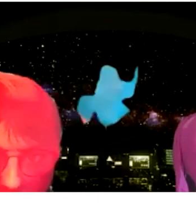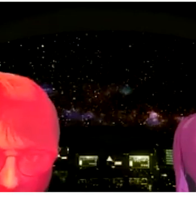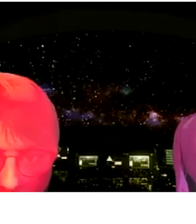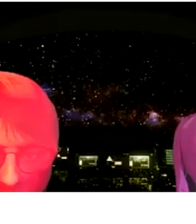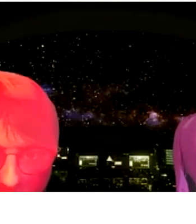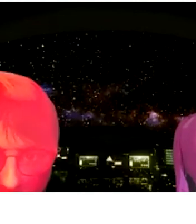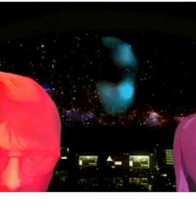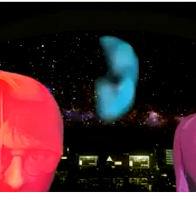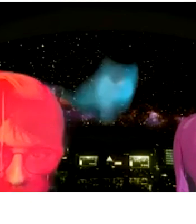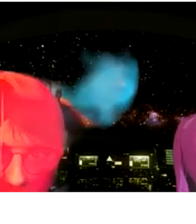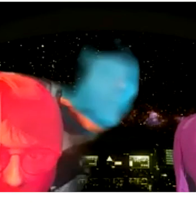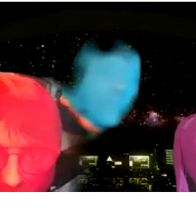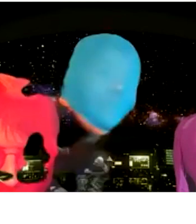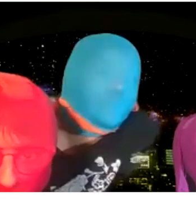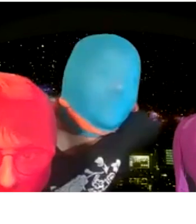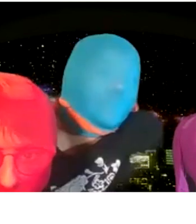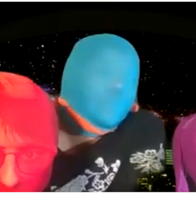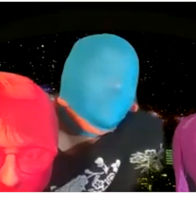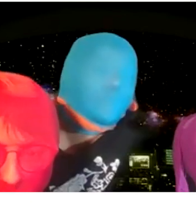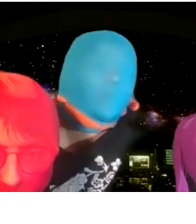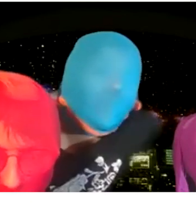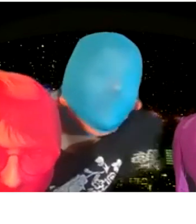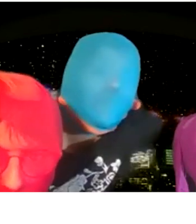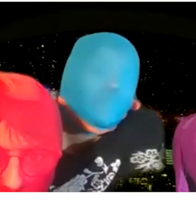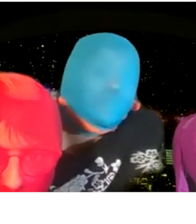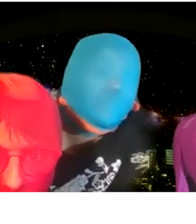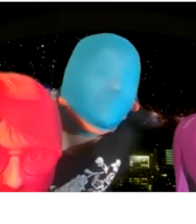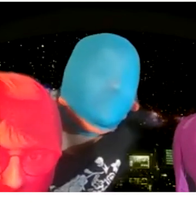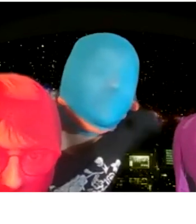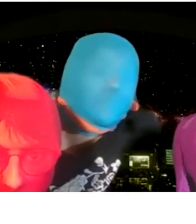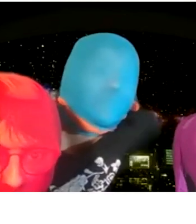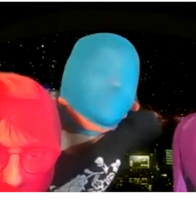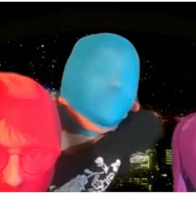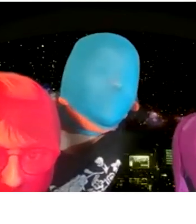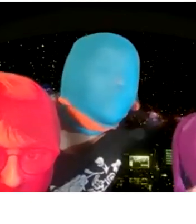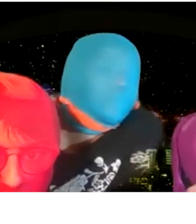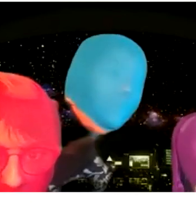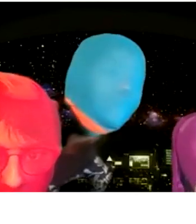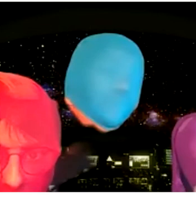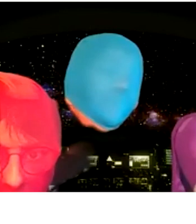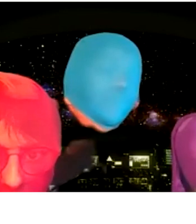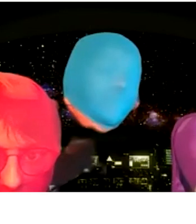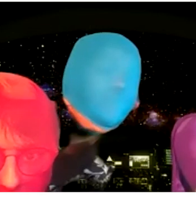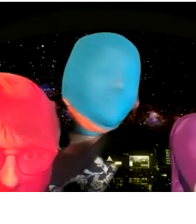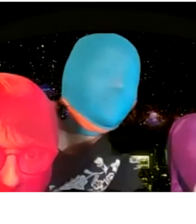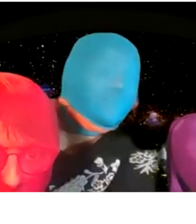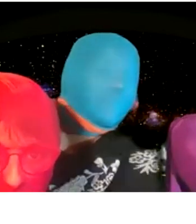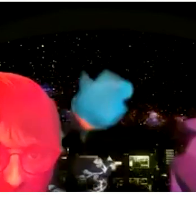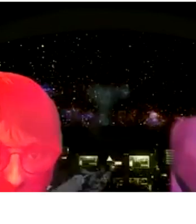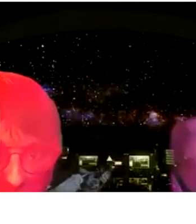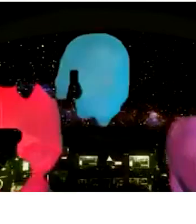se han estado planteando, ¿no? O sea, ¿qué podría pasar? ¿Cómo podría pasar? ¿Y yo qué haría en ese entorno? Entonces, nosotros también